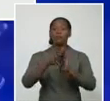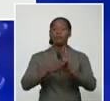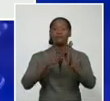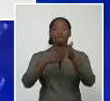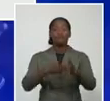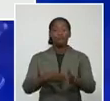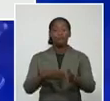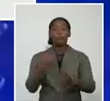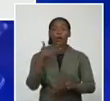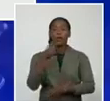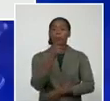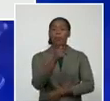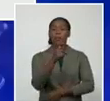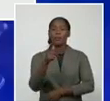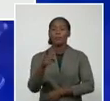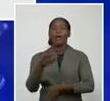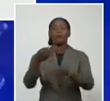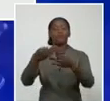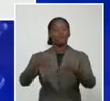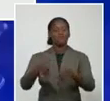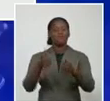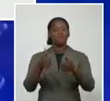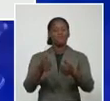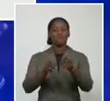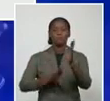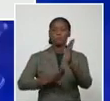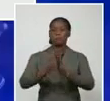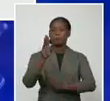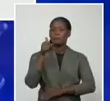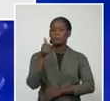Le sigue Estados Unidos de Norteamérica con